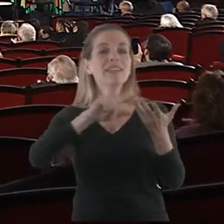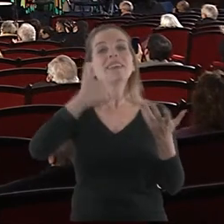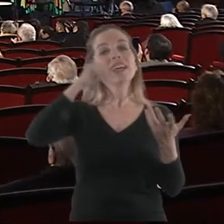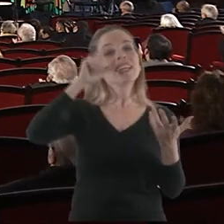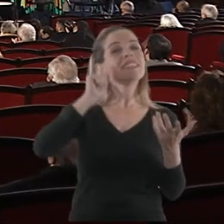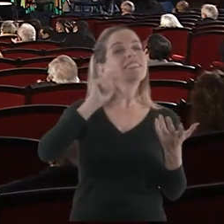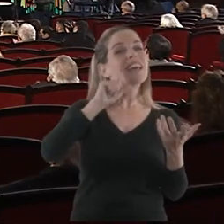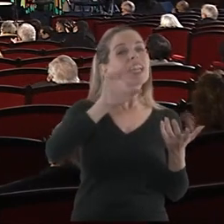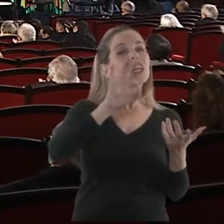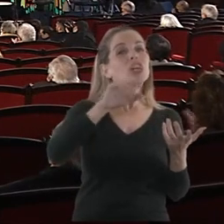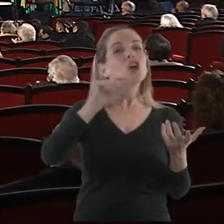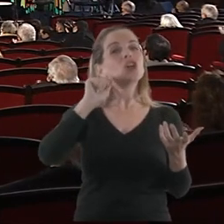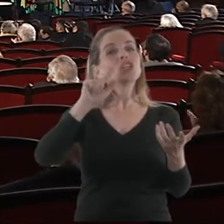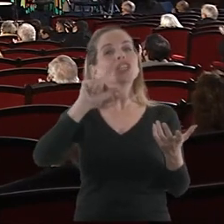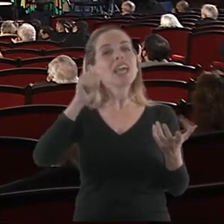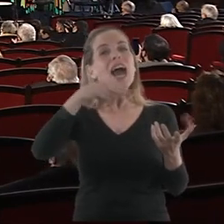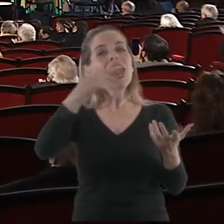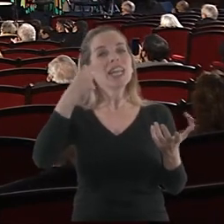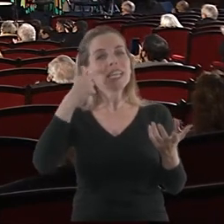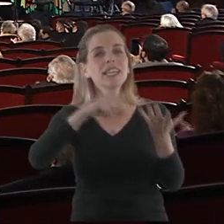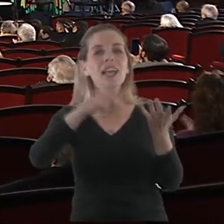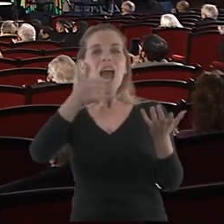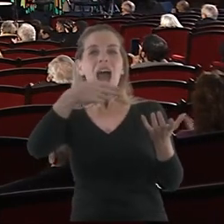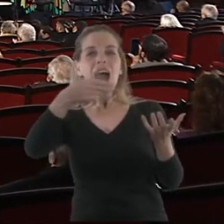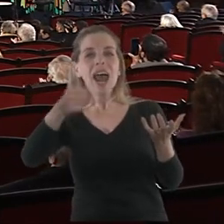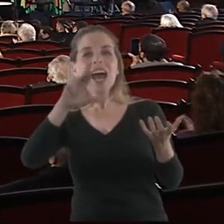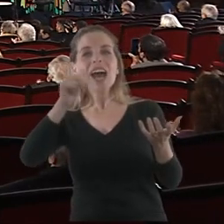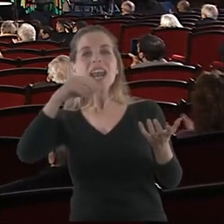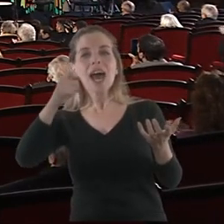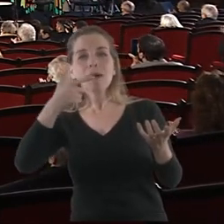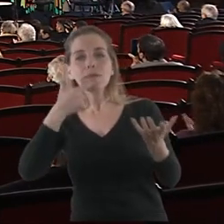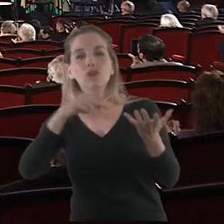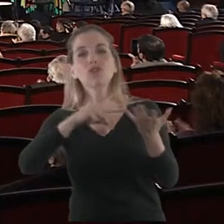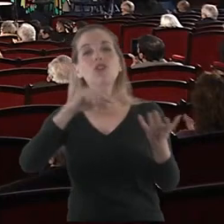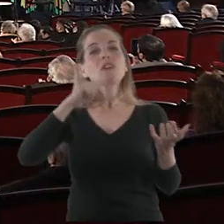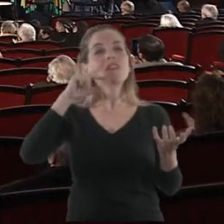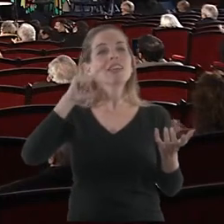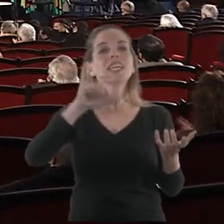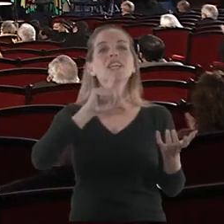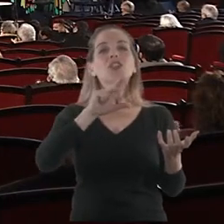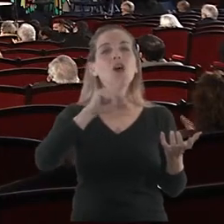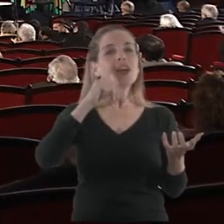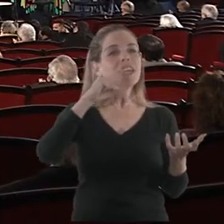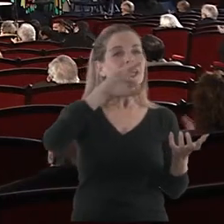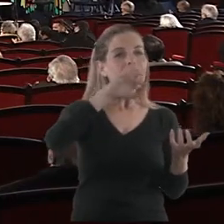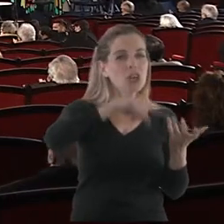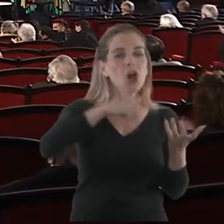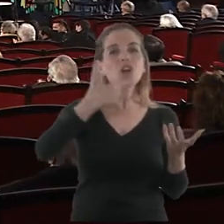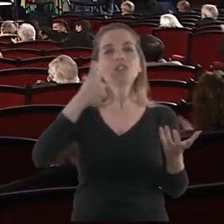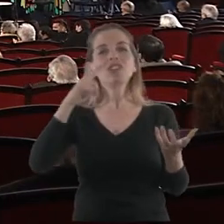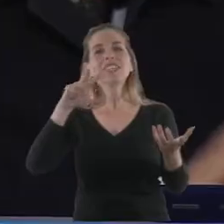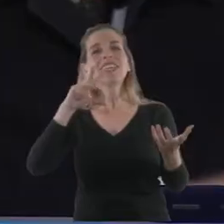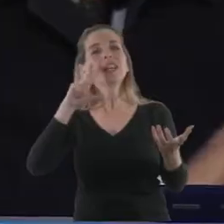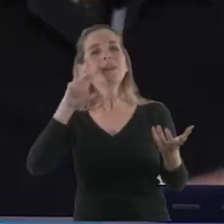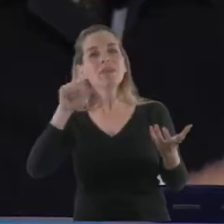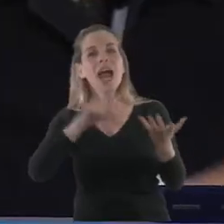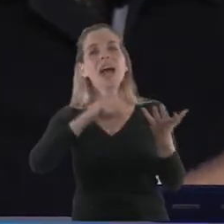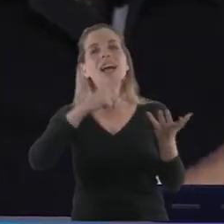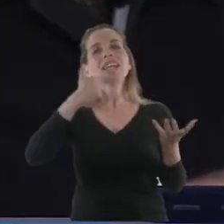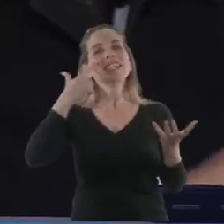Sergio Gianni, Ana Ramos, Victorino Vega, Silvia Ponce, Silvia